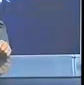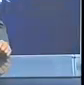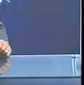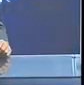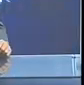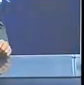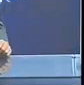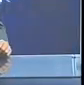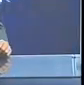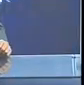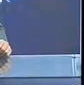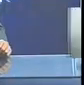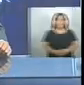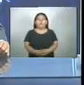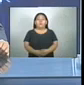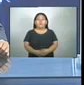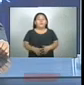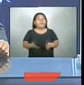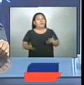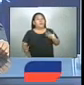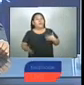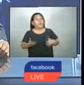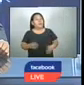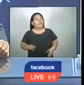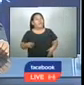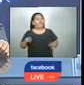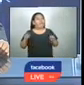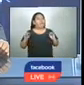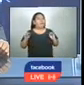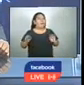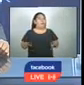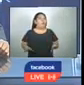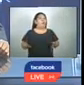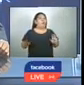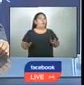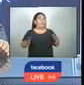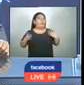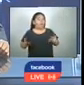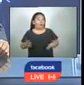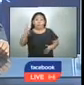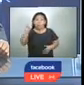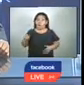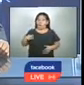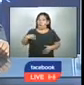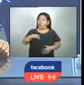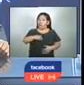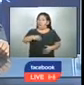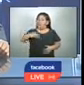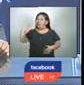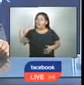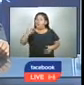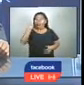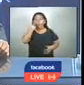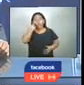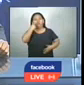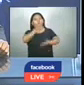La reinfección de COVID-19 puede ser fatal, por lo que los especialistas recomiendan cumplir con los protocolos de bioseguridad ante